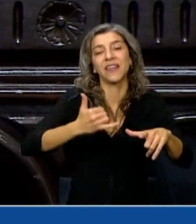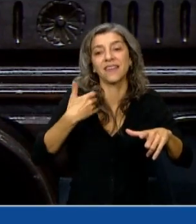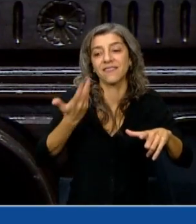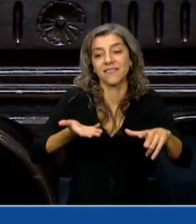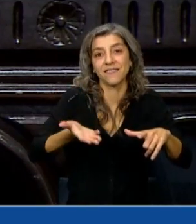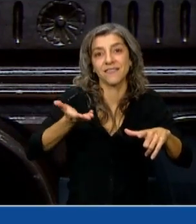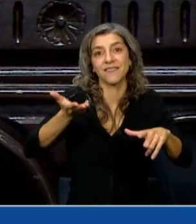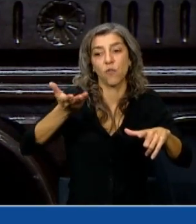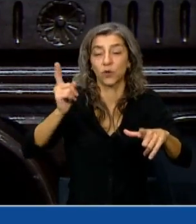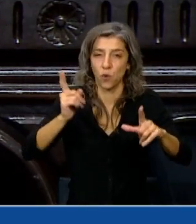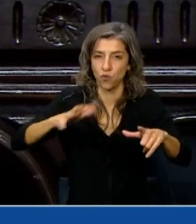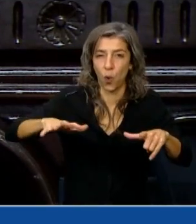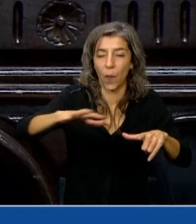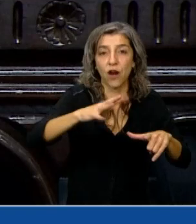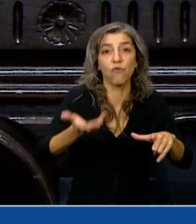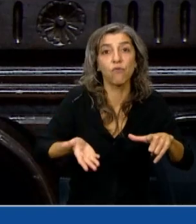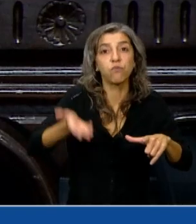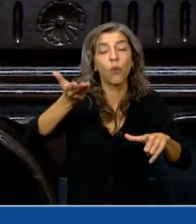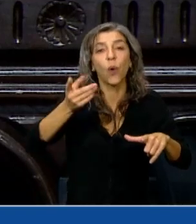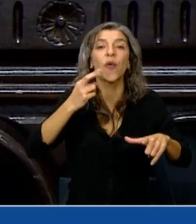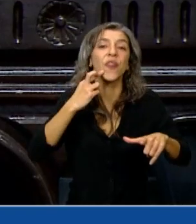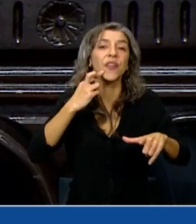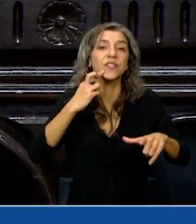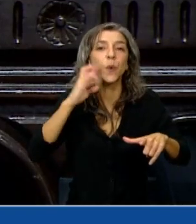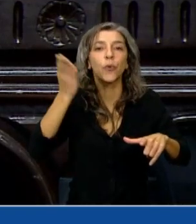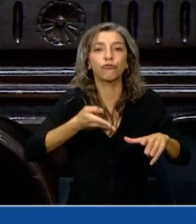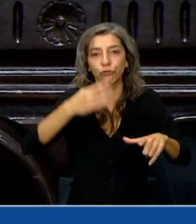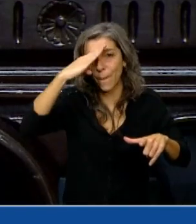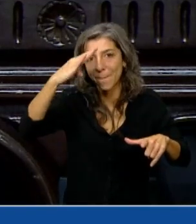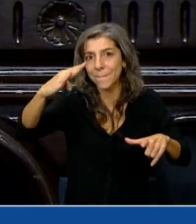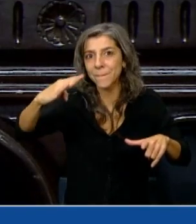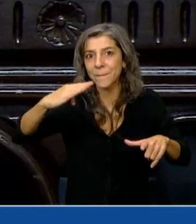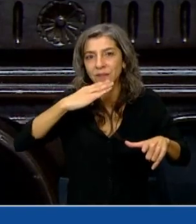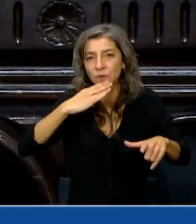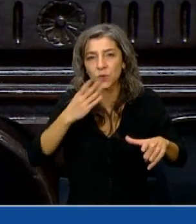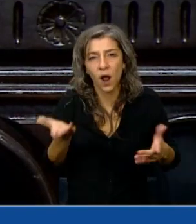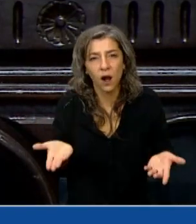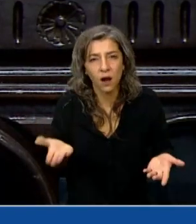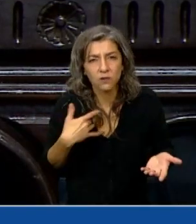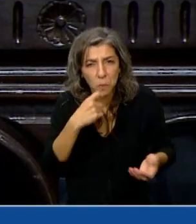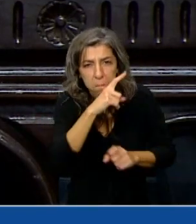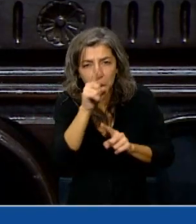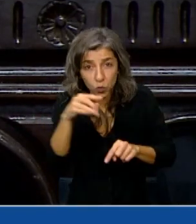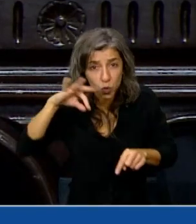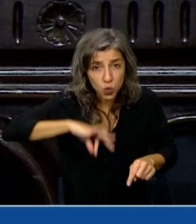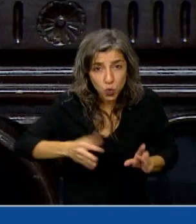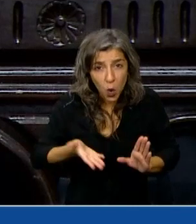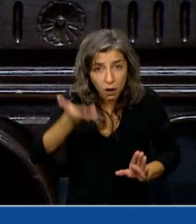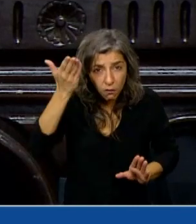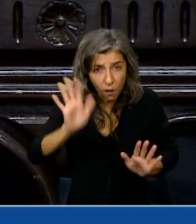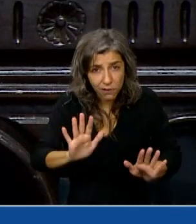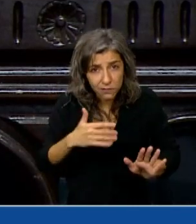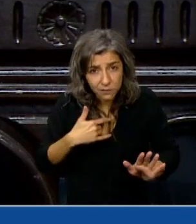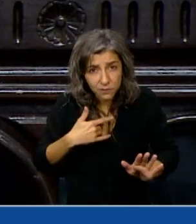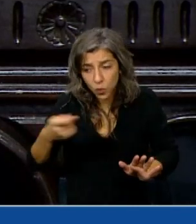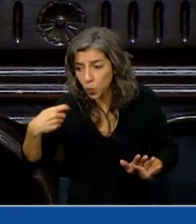intermensual es del 19%. 19% entre meses. ¿Le puede decir a quién le aumenta el salario o la jubilación en esa